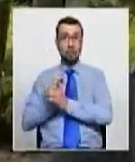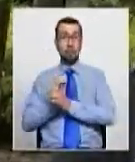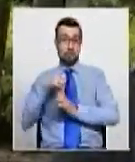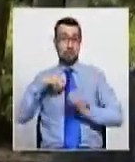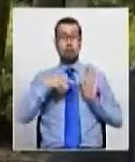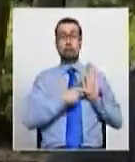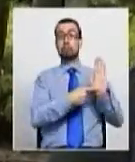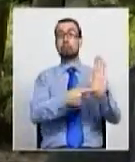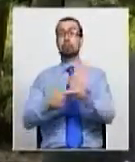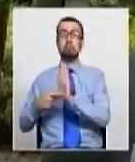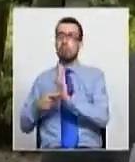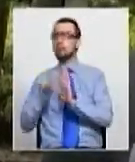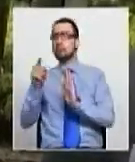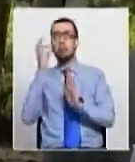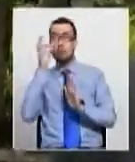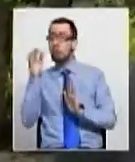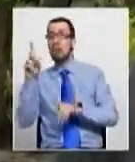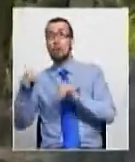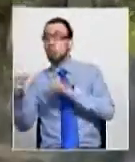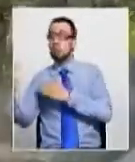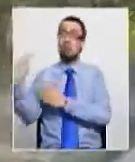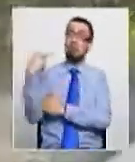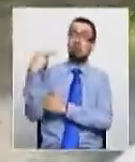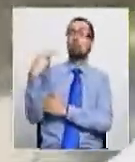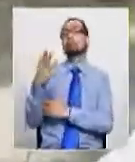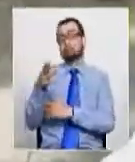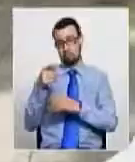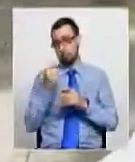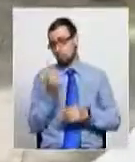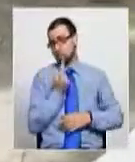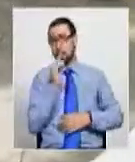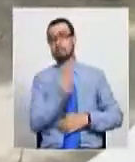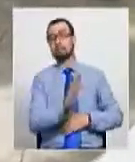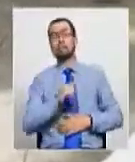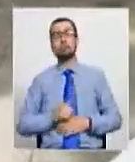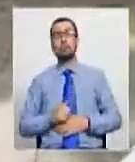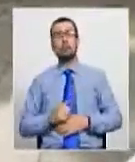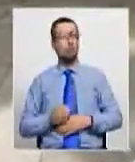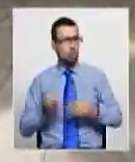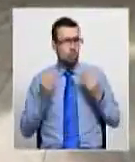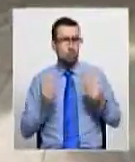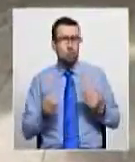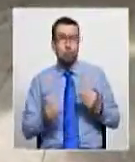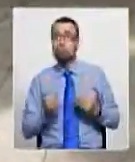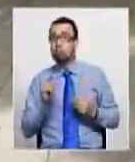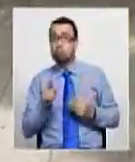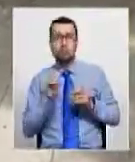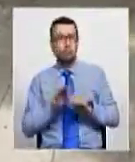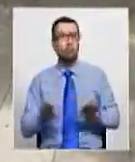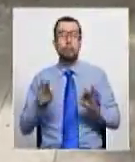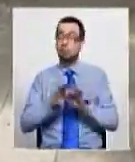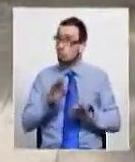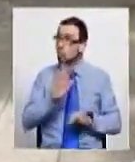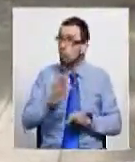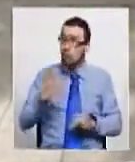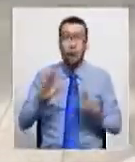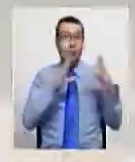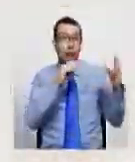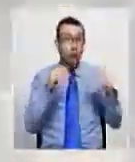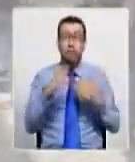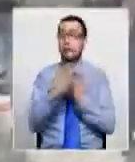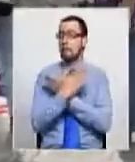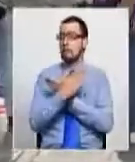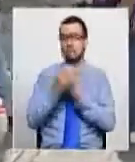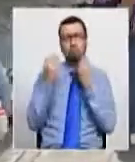las cadenas nacionales que hay que atender mucho se puede tratar muy bien ustedes tienen que conversar con la paz mucho